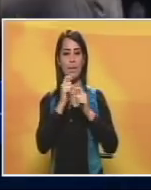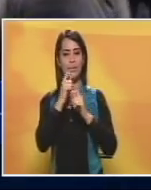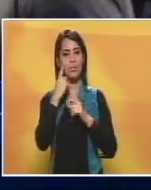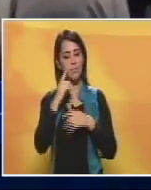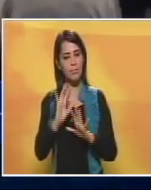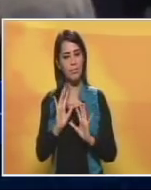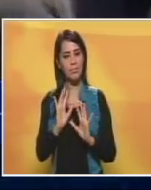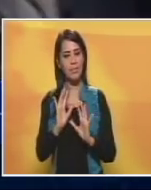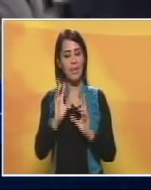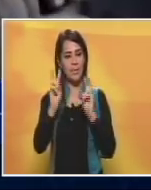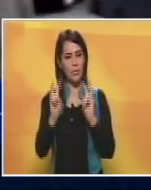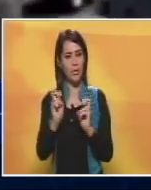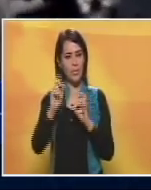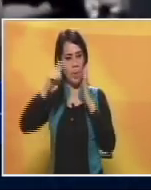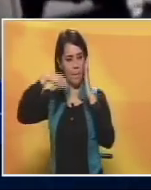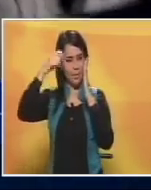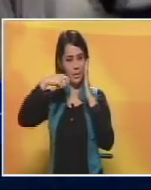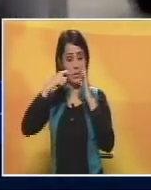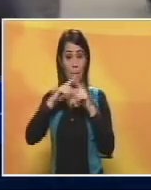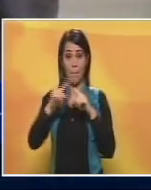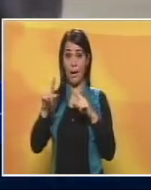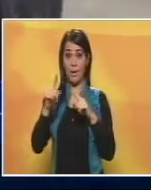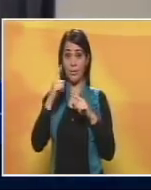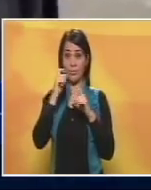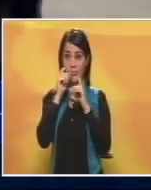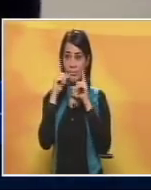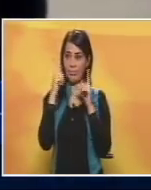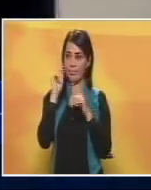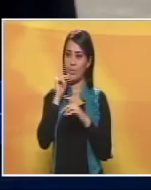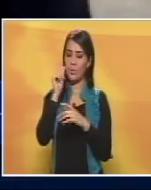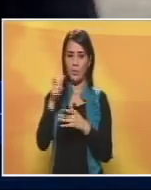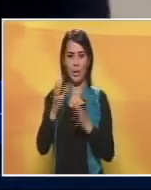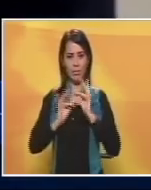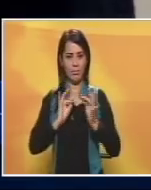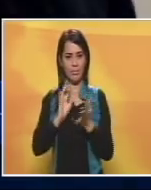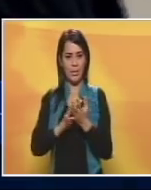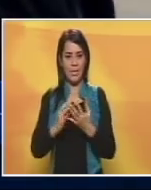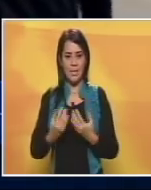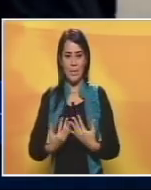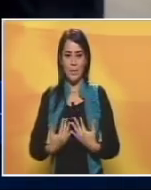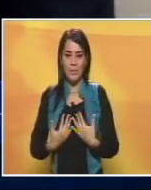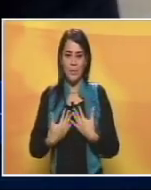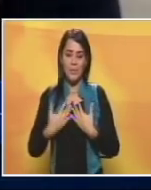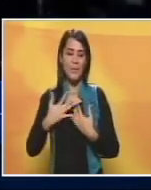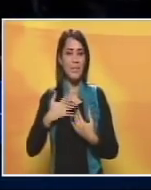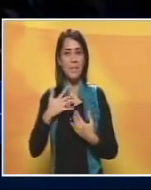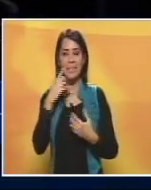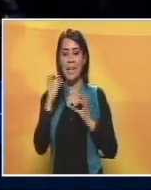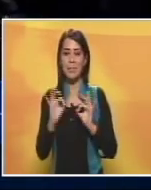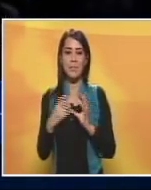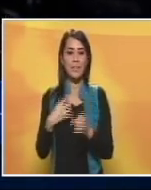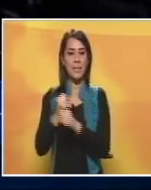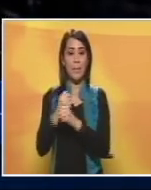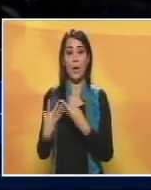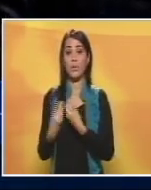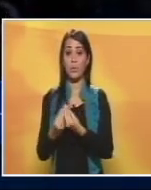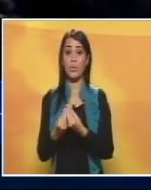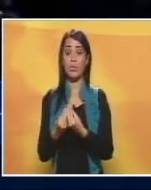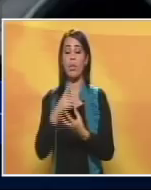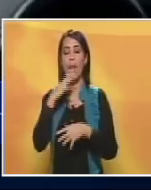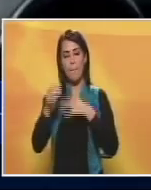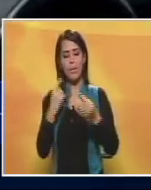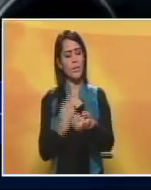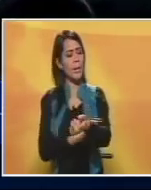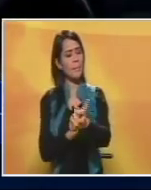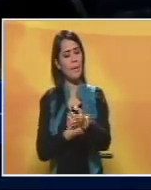ser el set de una nueva película, cuando de pronto el actor comenzó a ponerse sentimental sobre trabajar juntos. Johnson le dijo que ha sido un